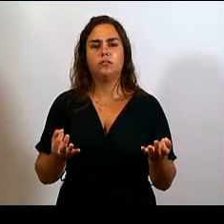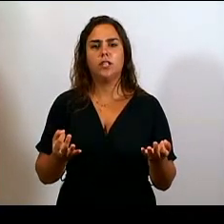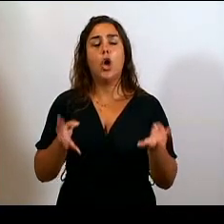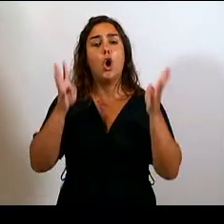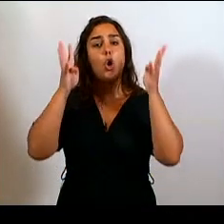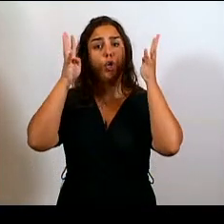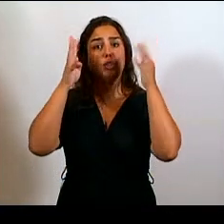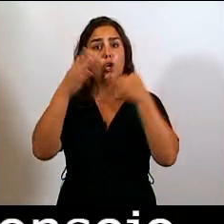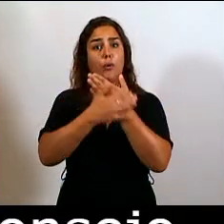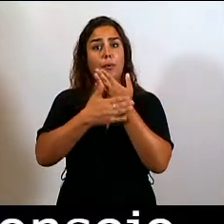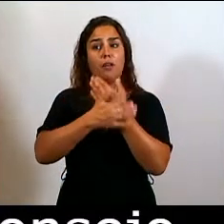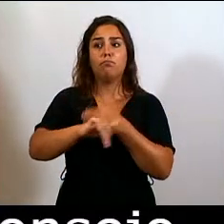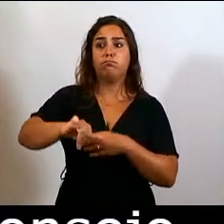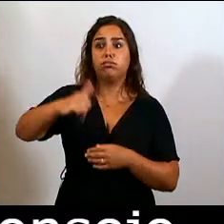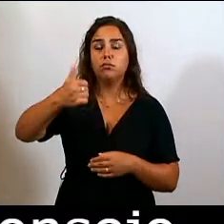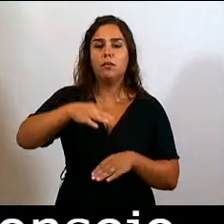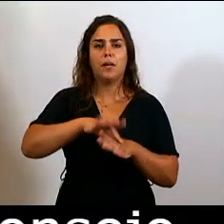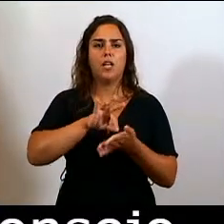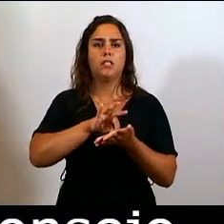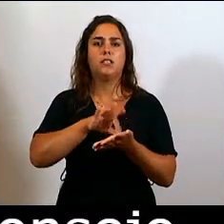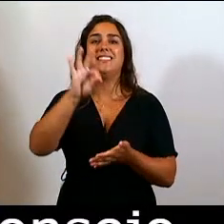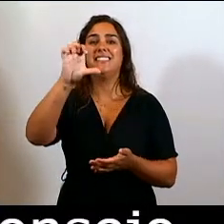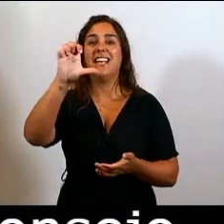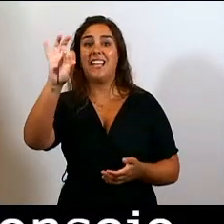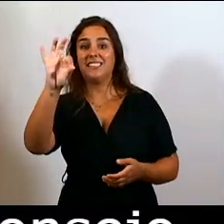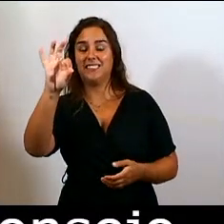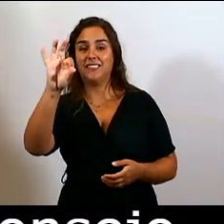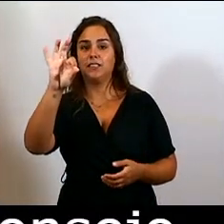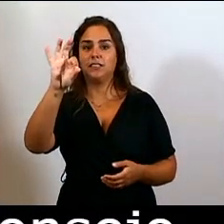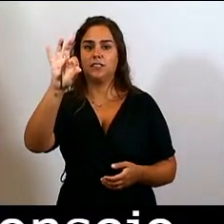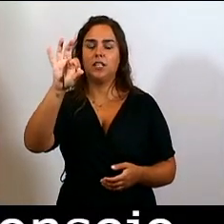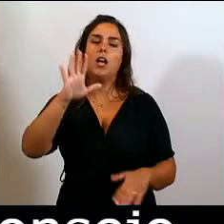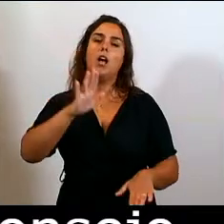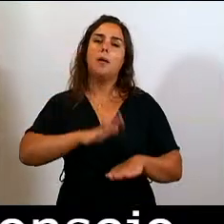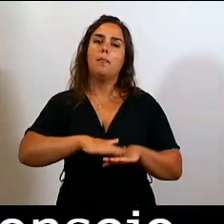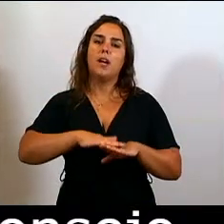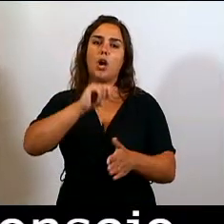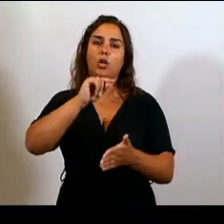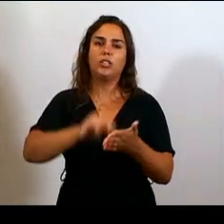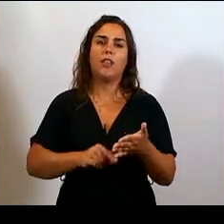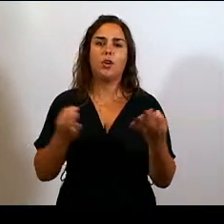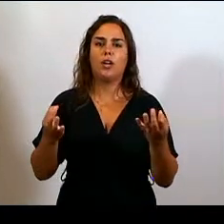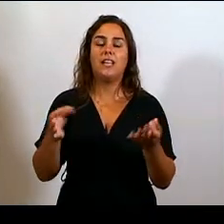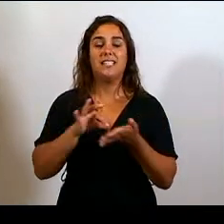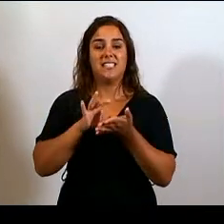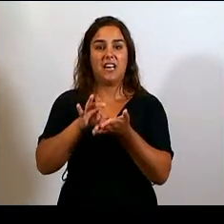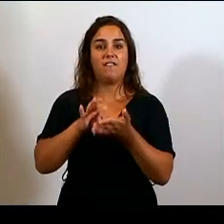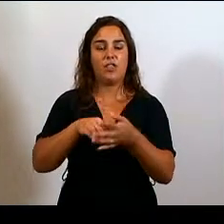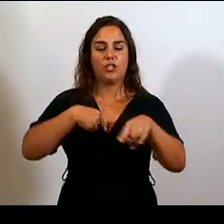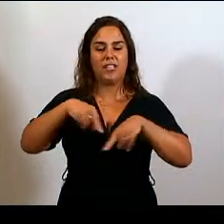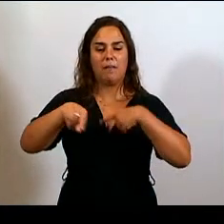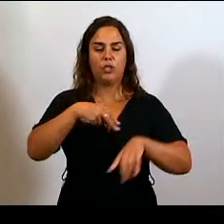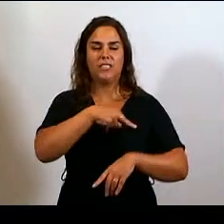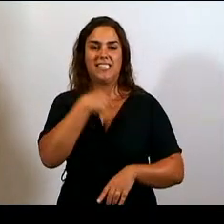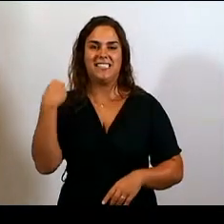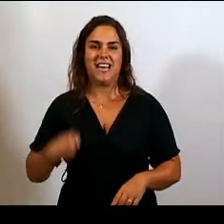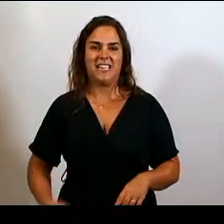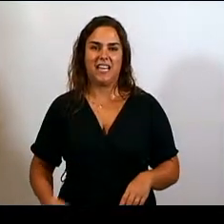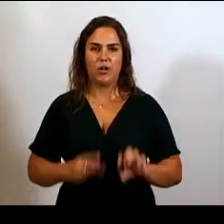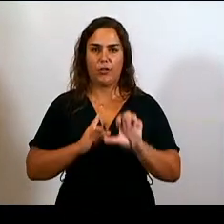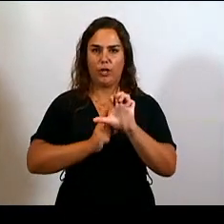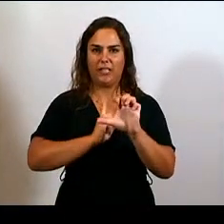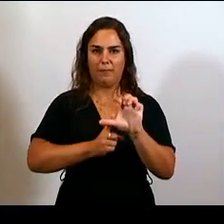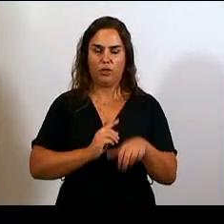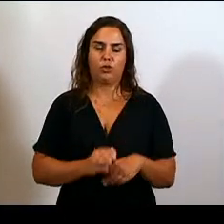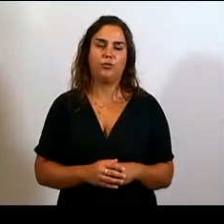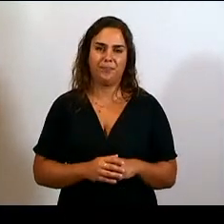de Gobierno al Servicio Extremeño de Salud para la contratación del servicio de transporte sanitario terrestre.